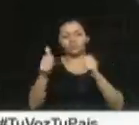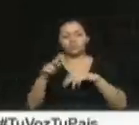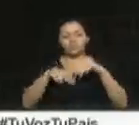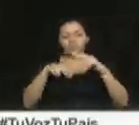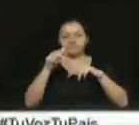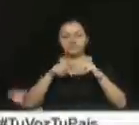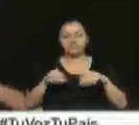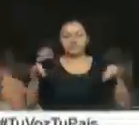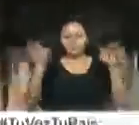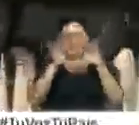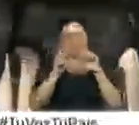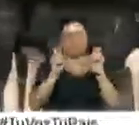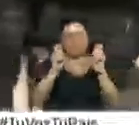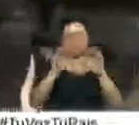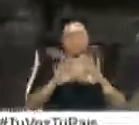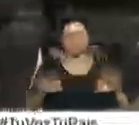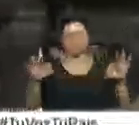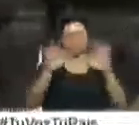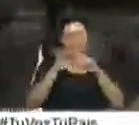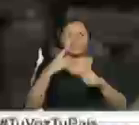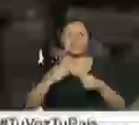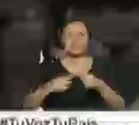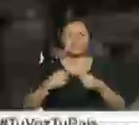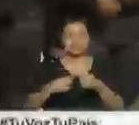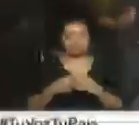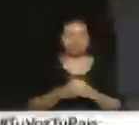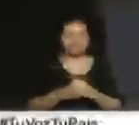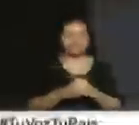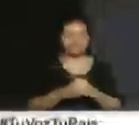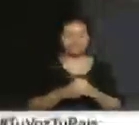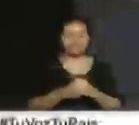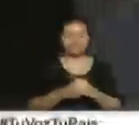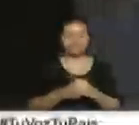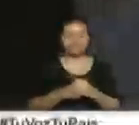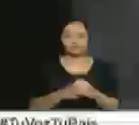algo emblemático para nuestra capital, para Garita de Dios.